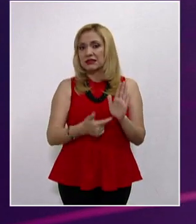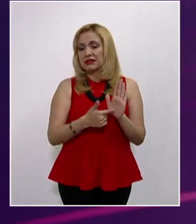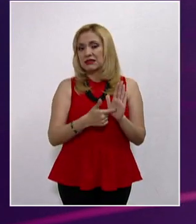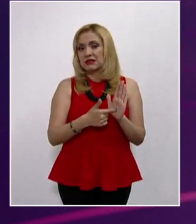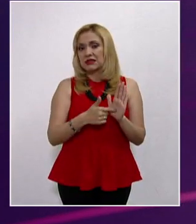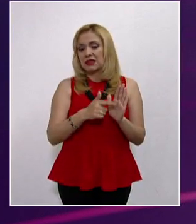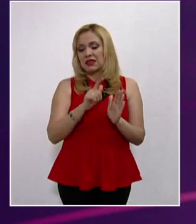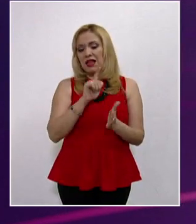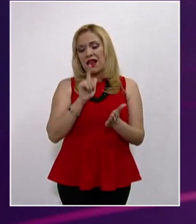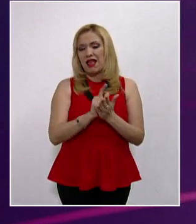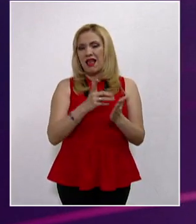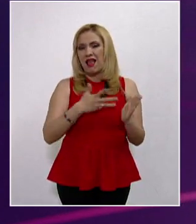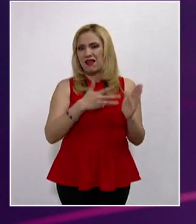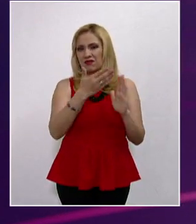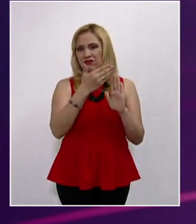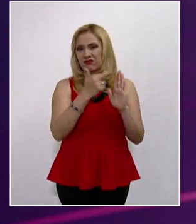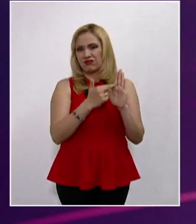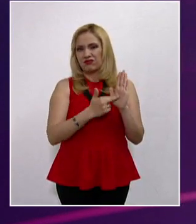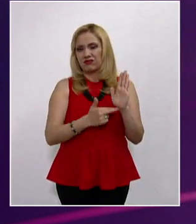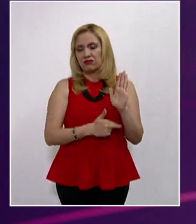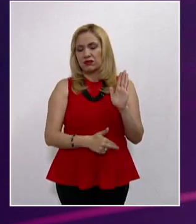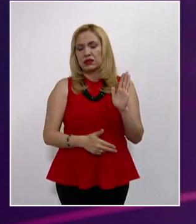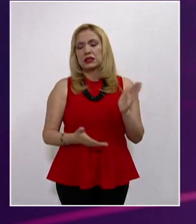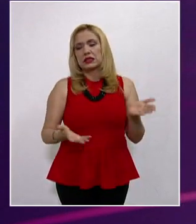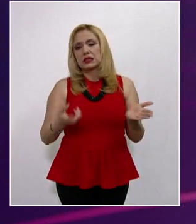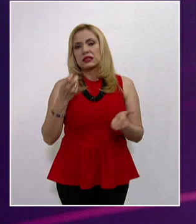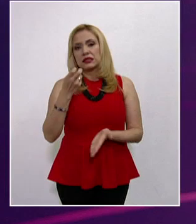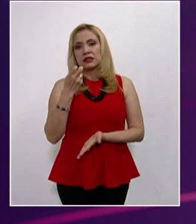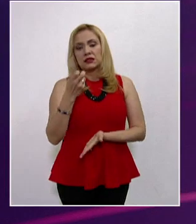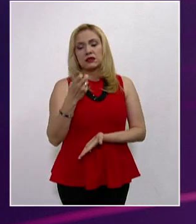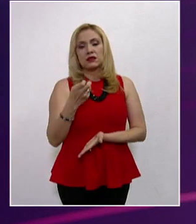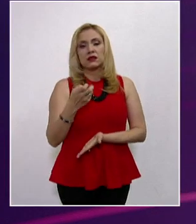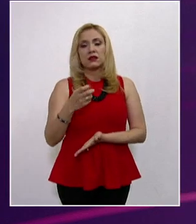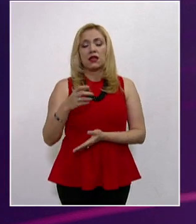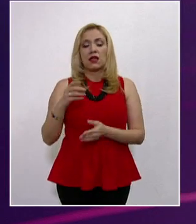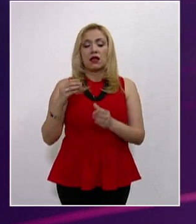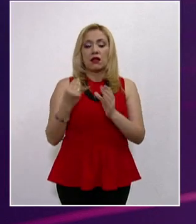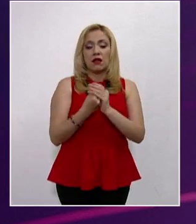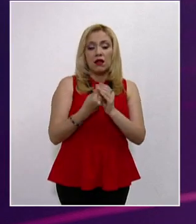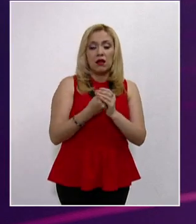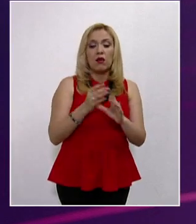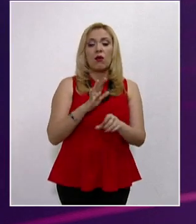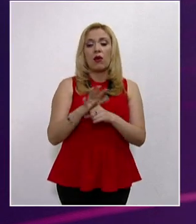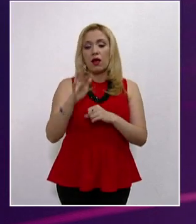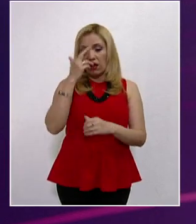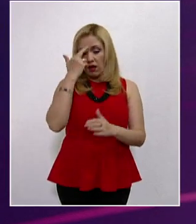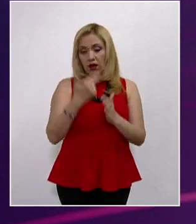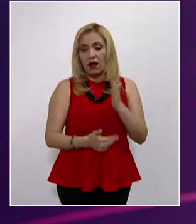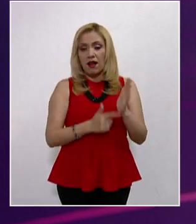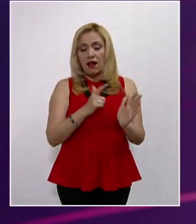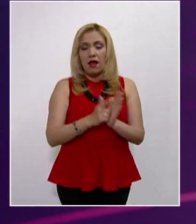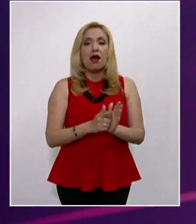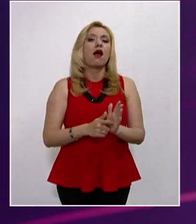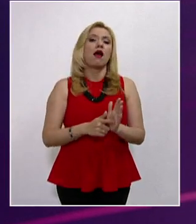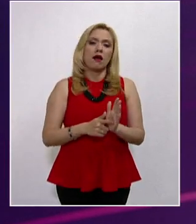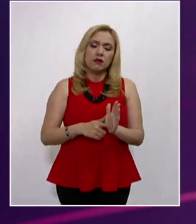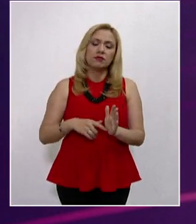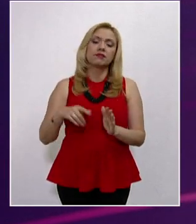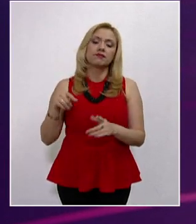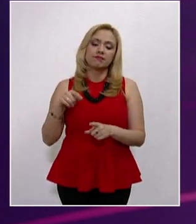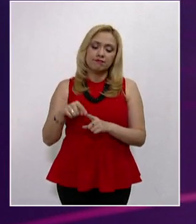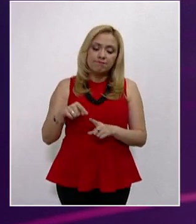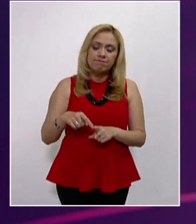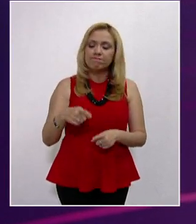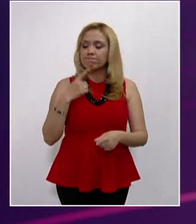penal. Y en este sentido, el propio tipo penal es el que tiene que establecer, se tendrá que establecer desde el propio tipo